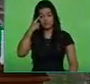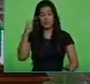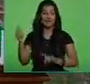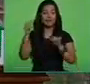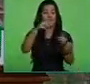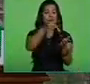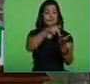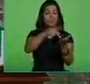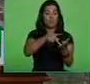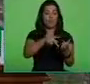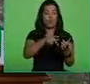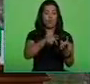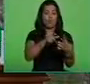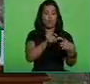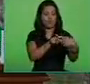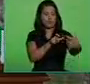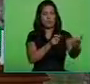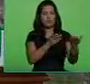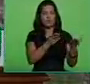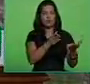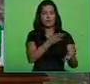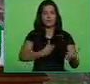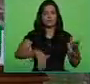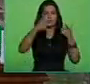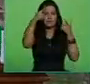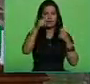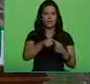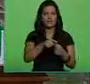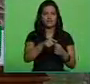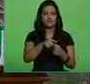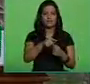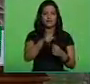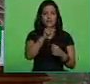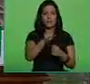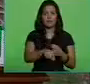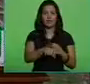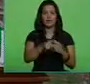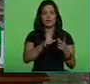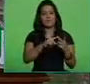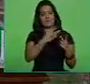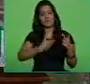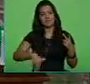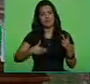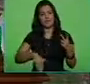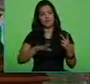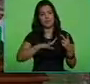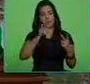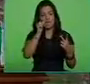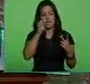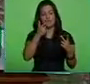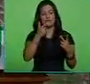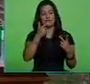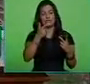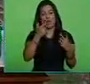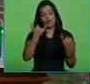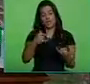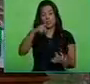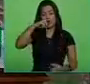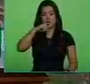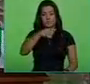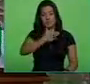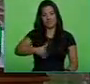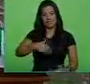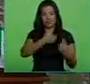comandante presidente Hugo Chávez y el presidente encargado Nicolás Maduro Moros, quien estuvo acompañado por